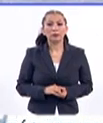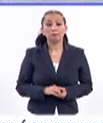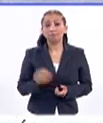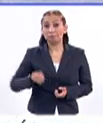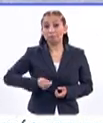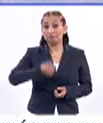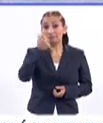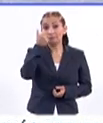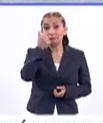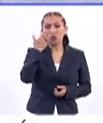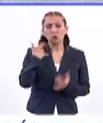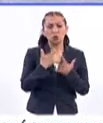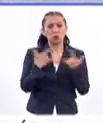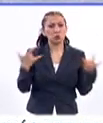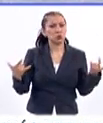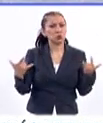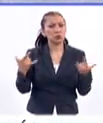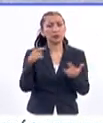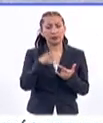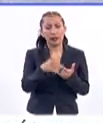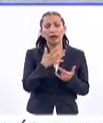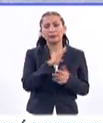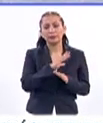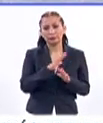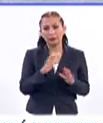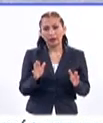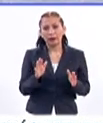la primera vez en la historia que se tiene